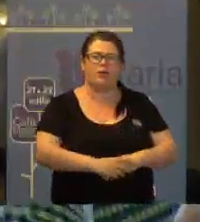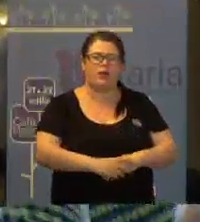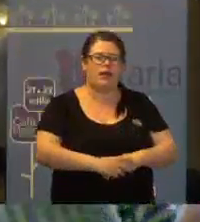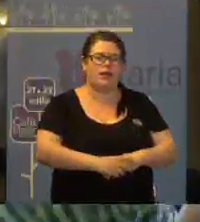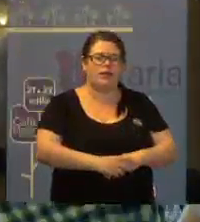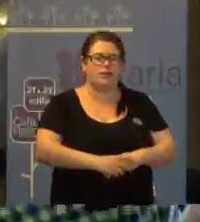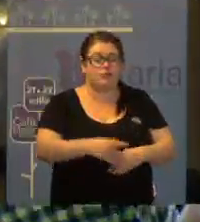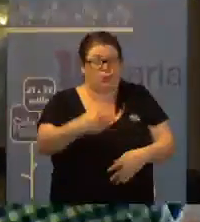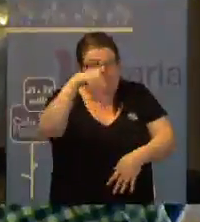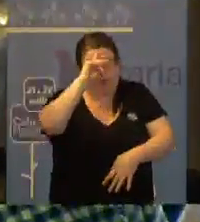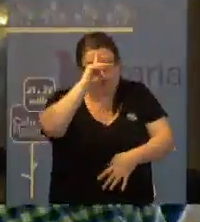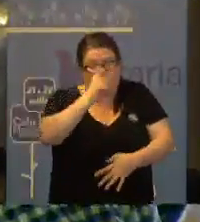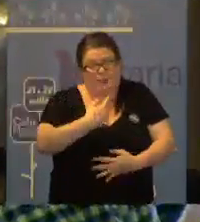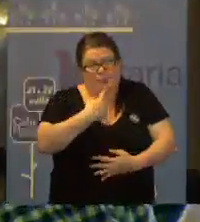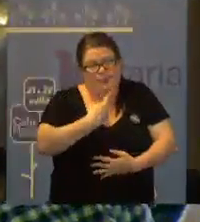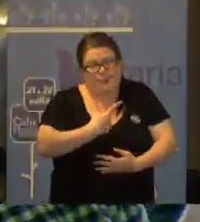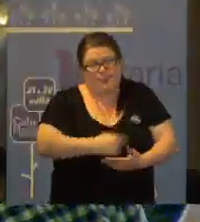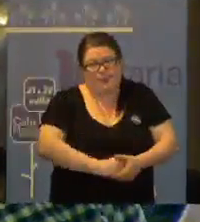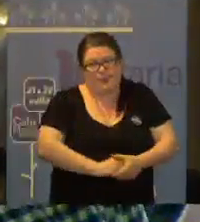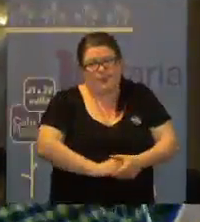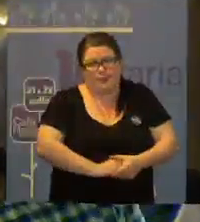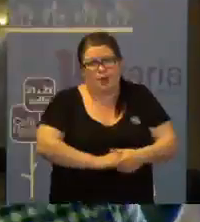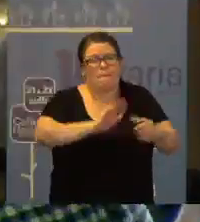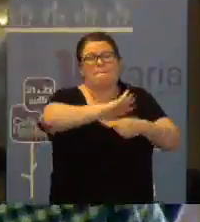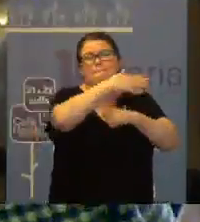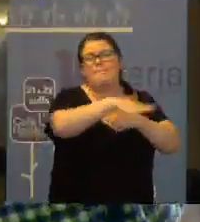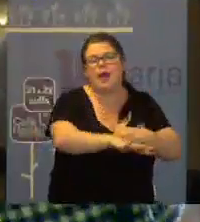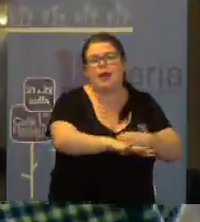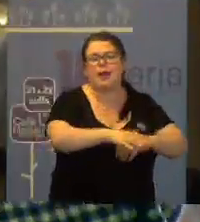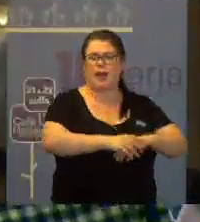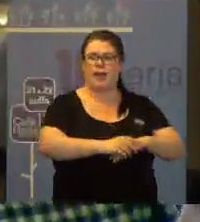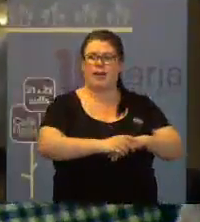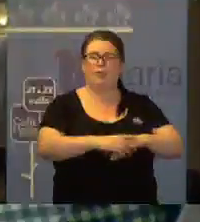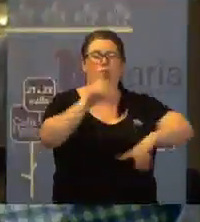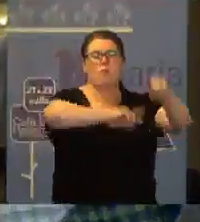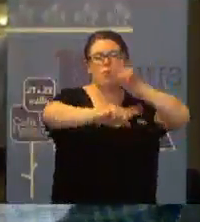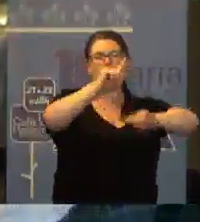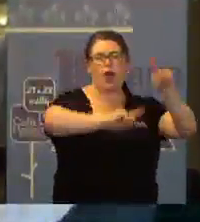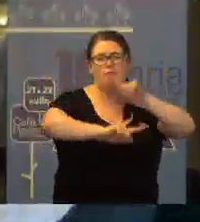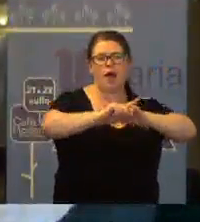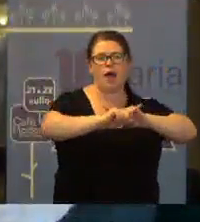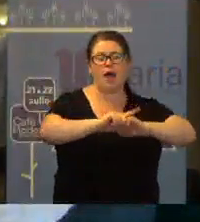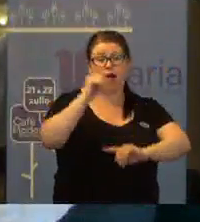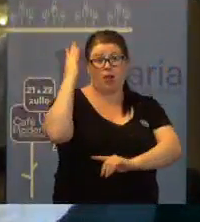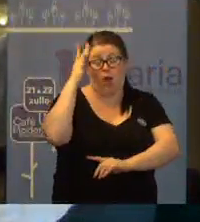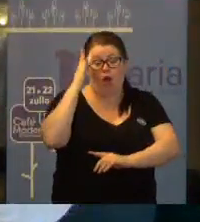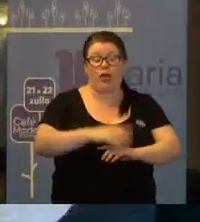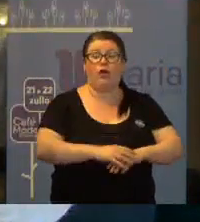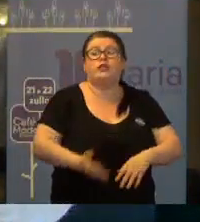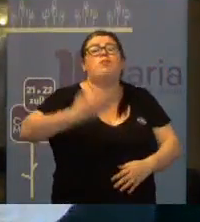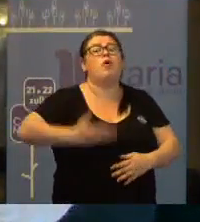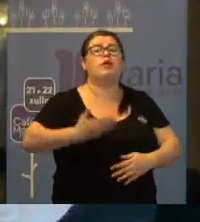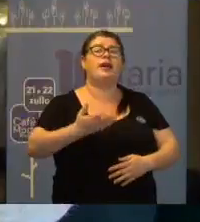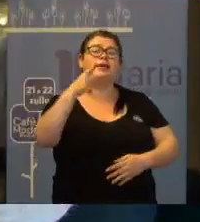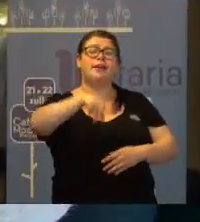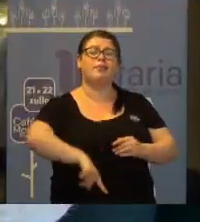posicionándose, eu non sei se seguiría en Marea, simplemente por problema ideolóxico. Por lo tanto, é tamén fundamental eso,